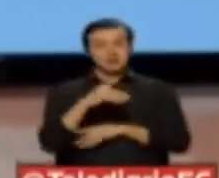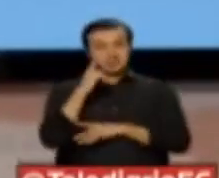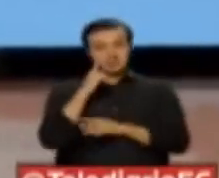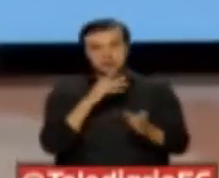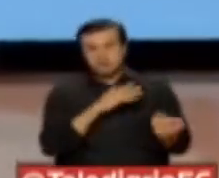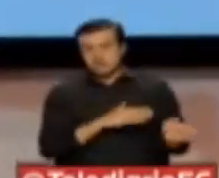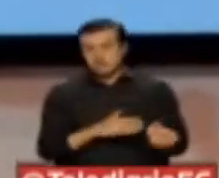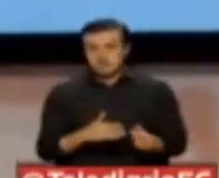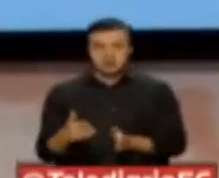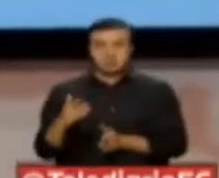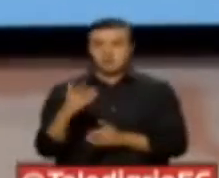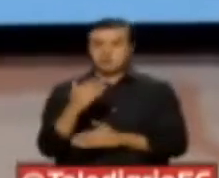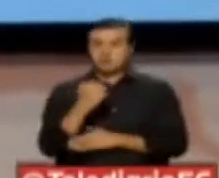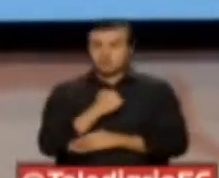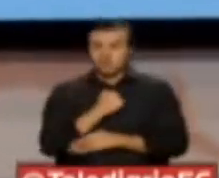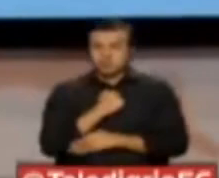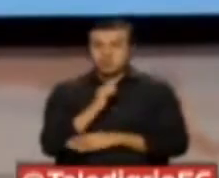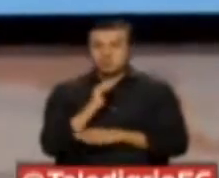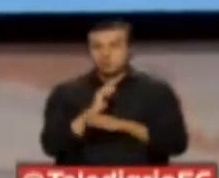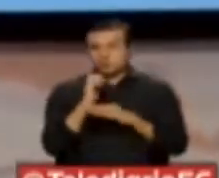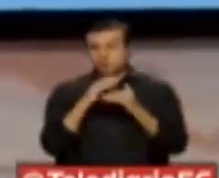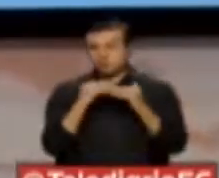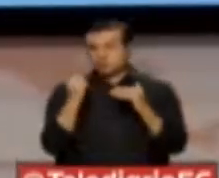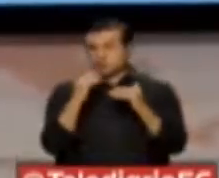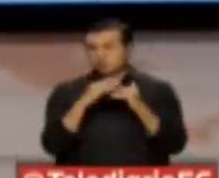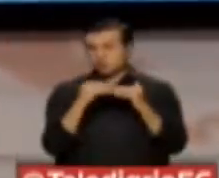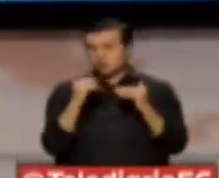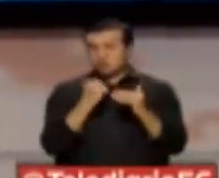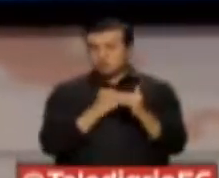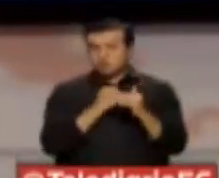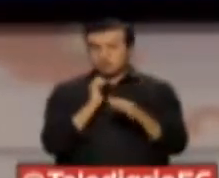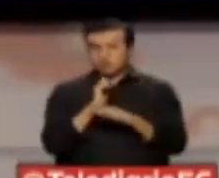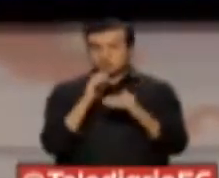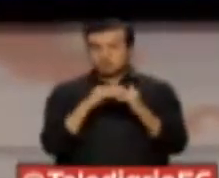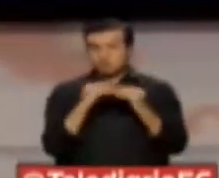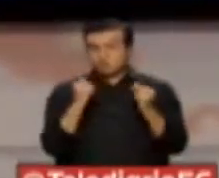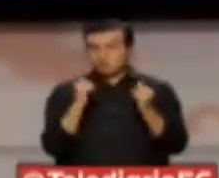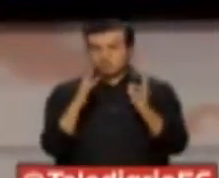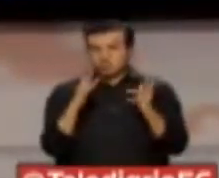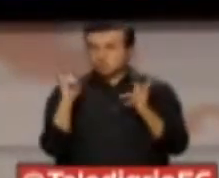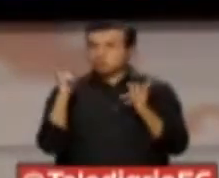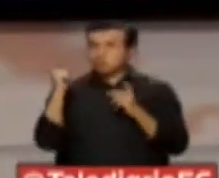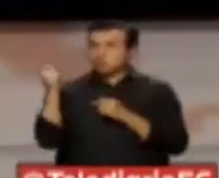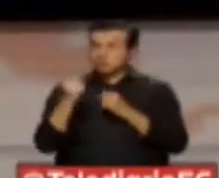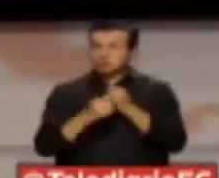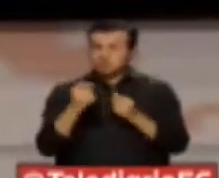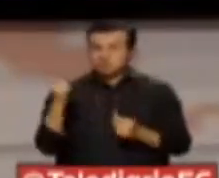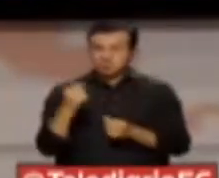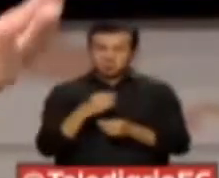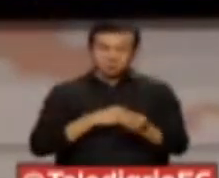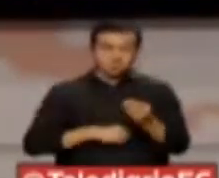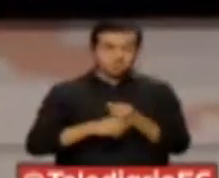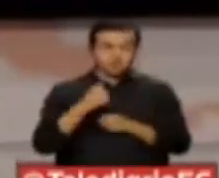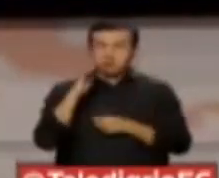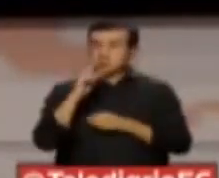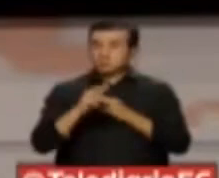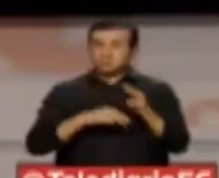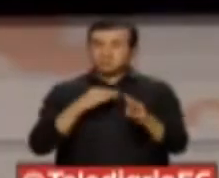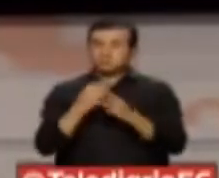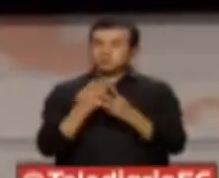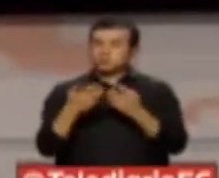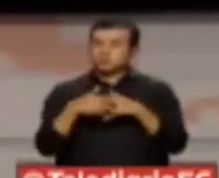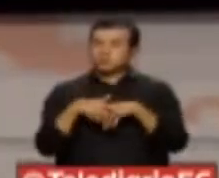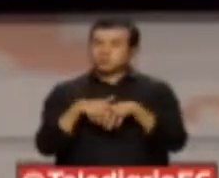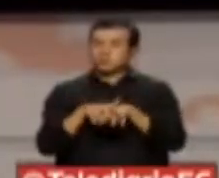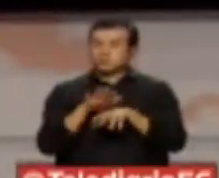una divisa como es el dólar que no puede imprimir divisas moneda tiene que atraer inversiones tiene que abrirse al mundo integrarse